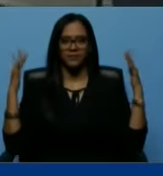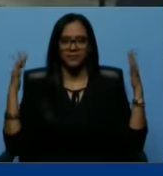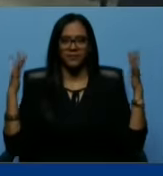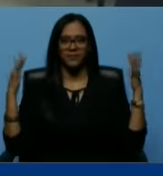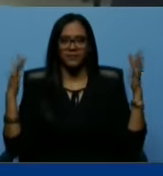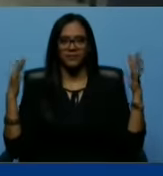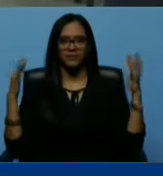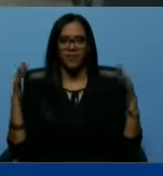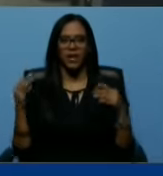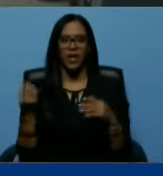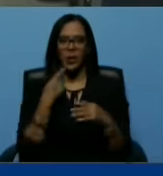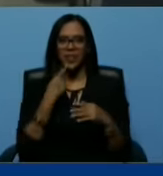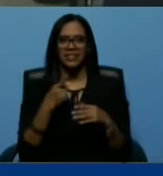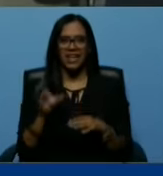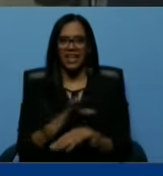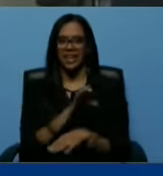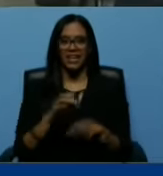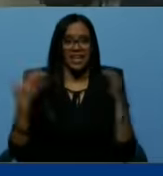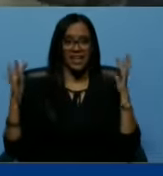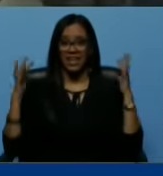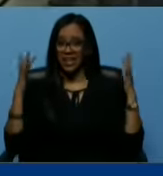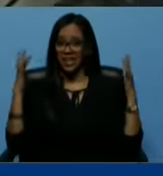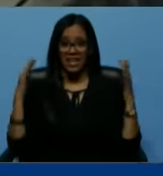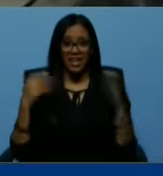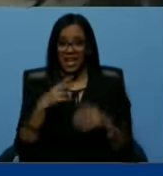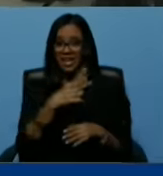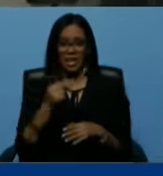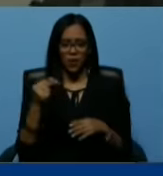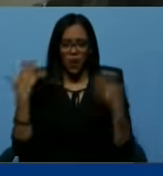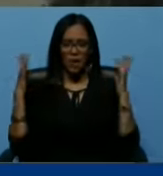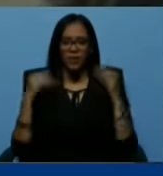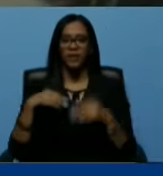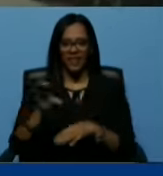¿Cómo es que decía la canción ella? El que no aplauda, ¿qué? Había una canción,